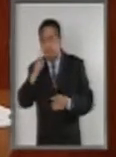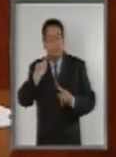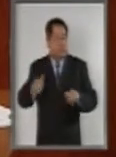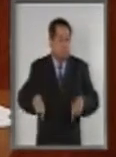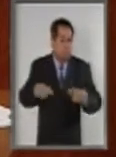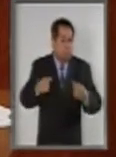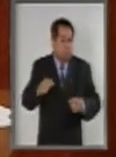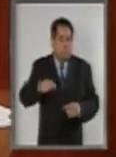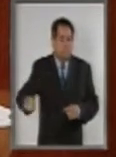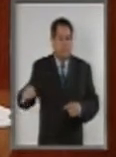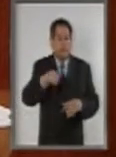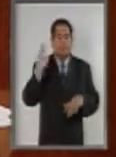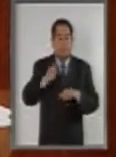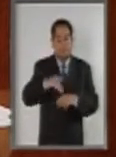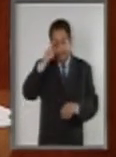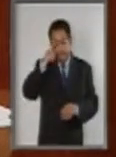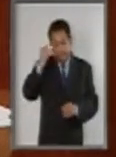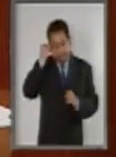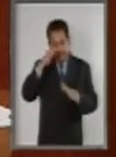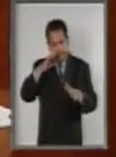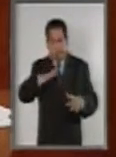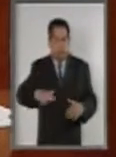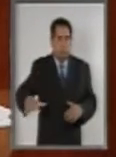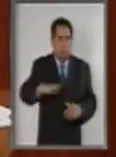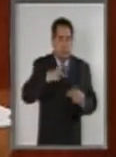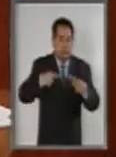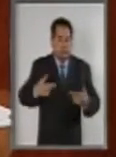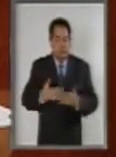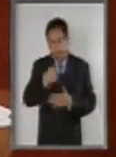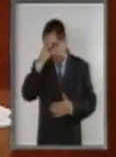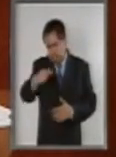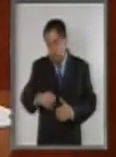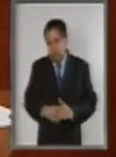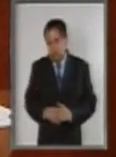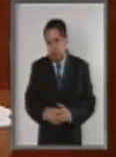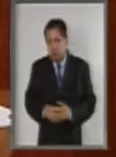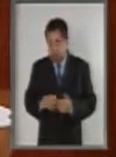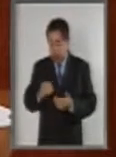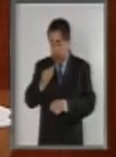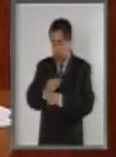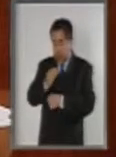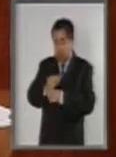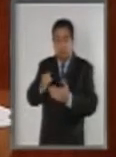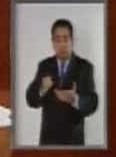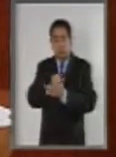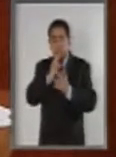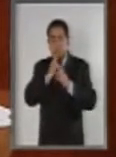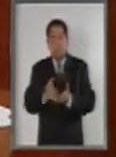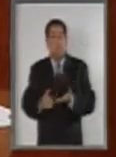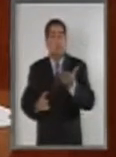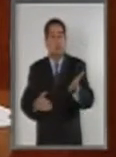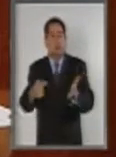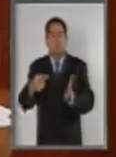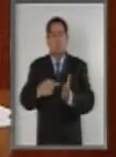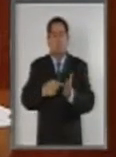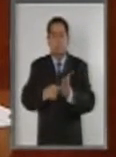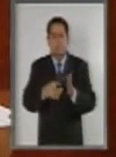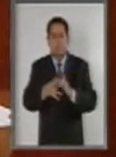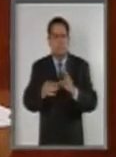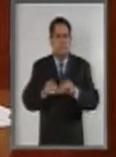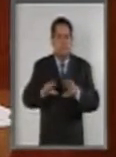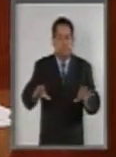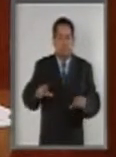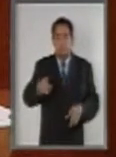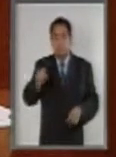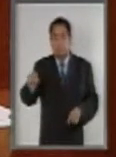instalación definitiva en el imaginario colectivo de los mexicanos. El dictamen que hoy se discute distribuye